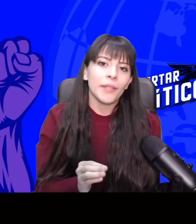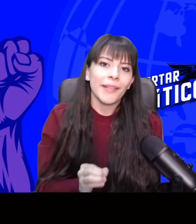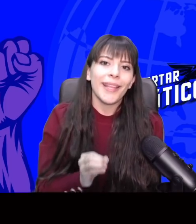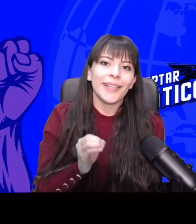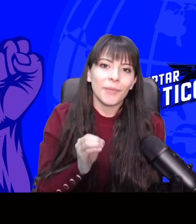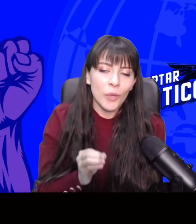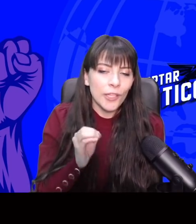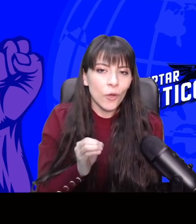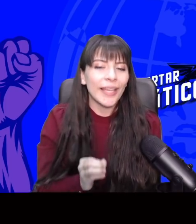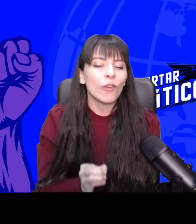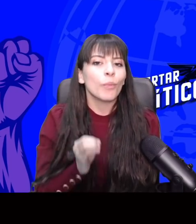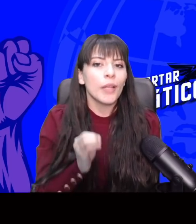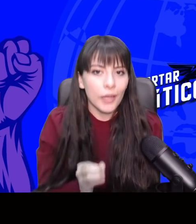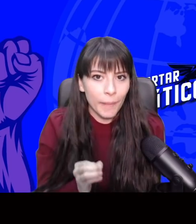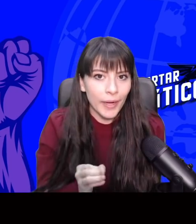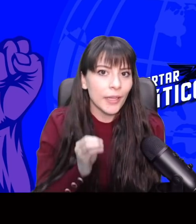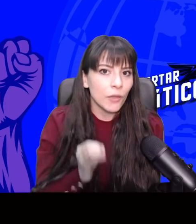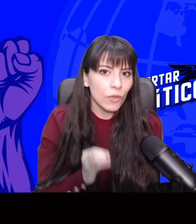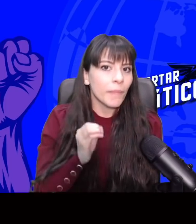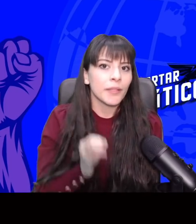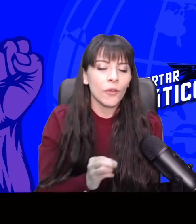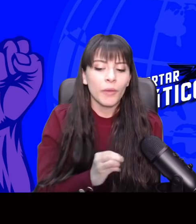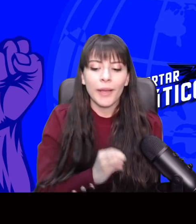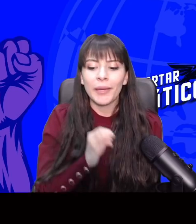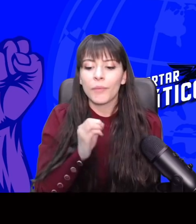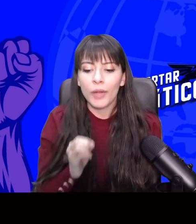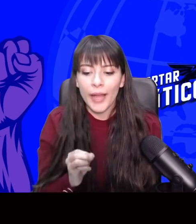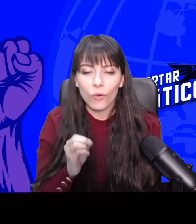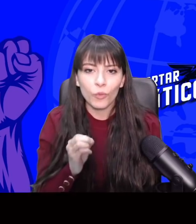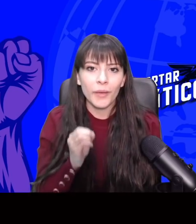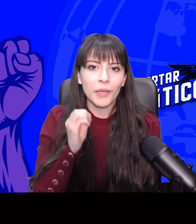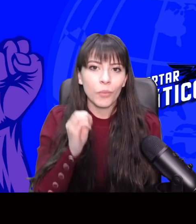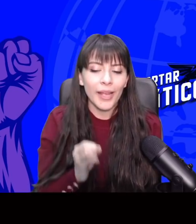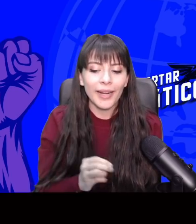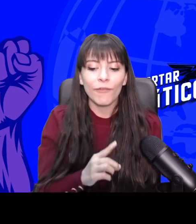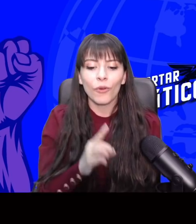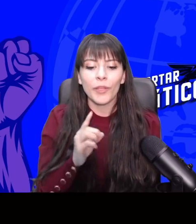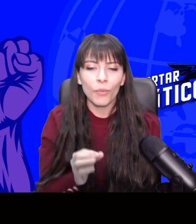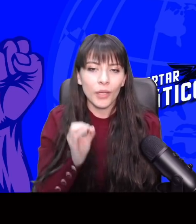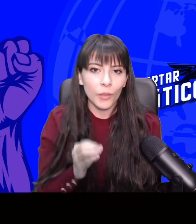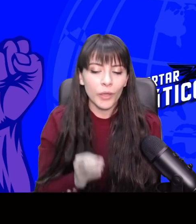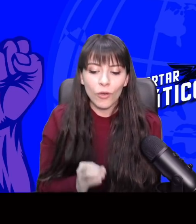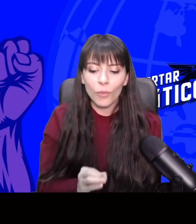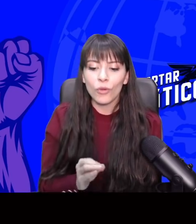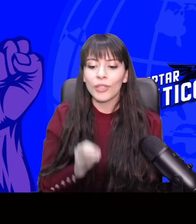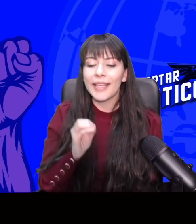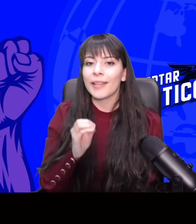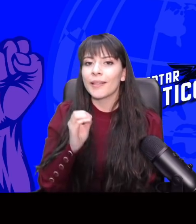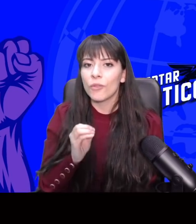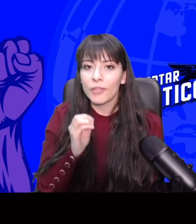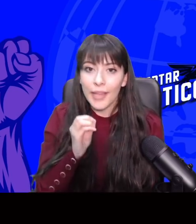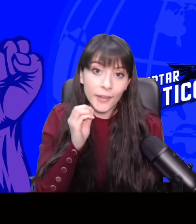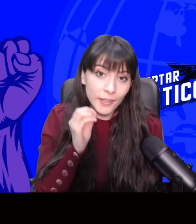del presidente Andrés Manuel y ojo hay que cumplirla para que ningún empresario venga a manipular o nos pueda manipular la información porque recuerden cómo nos